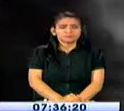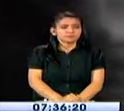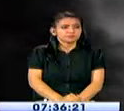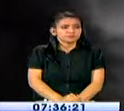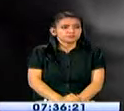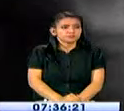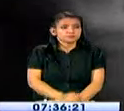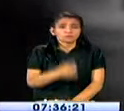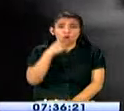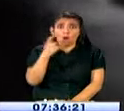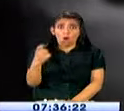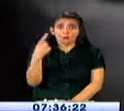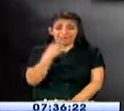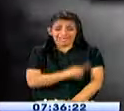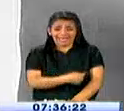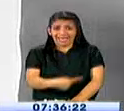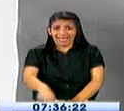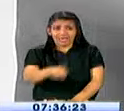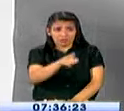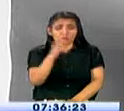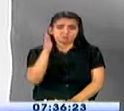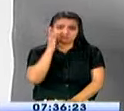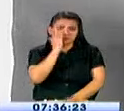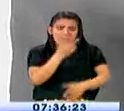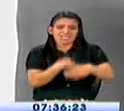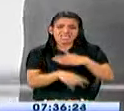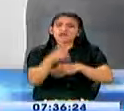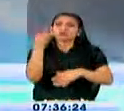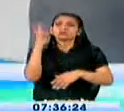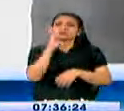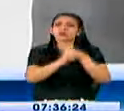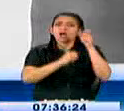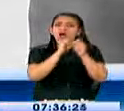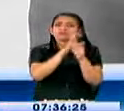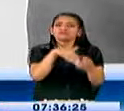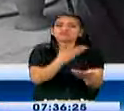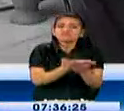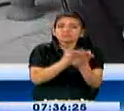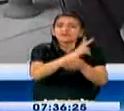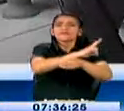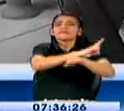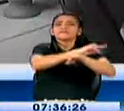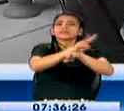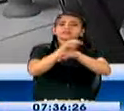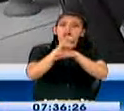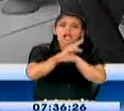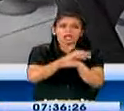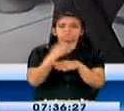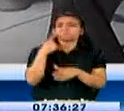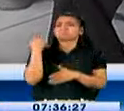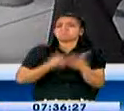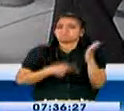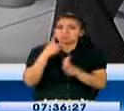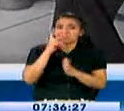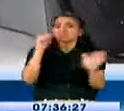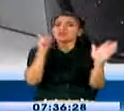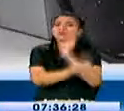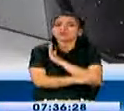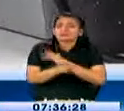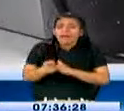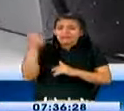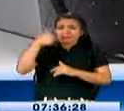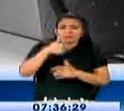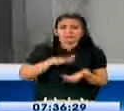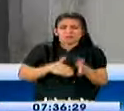Con heridas en las piernas, llegaron esta mujer y su hijo de 17 años hasta la unidad de flagrancia de la Fiscalía para denunciar un supuesto intento